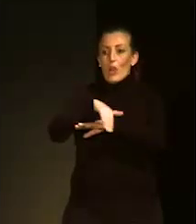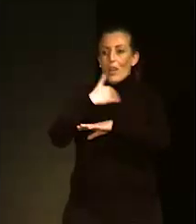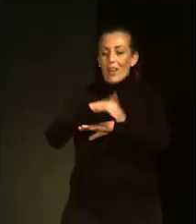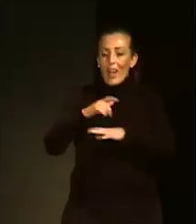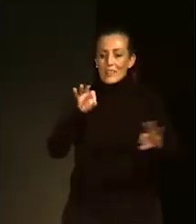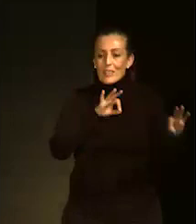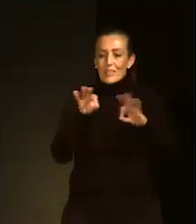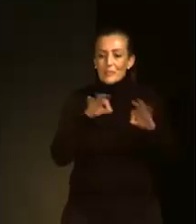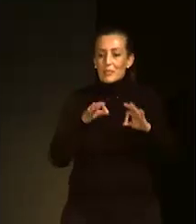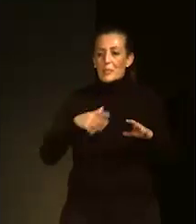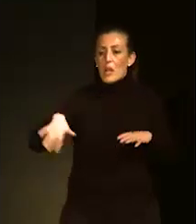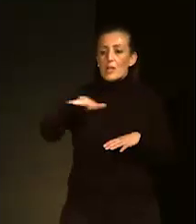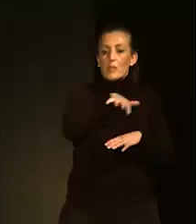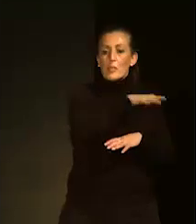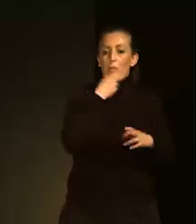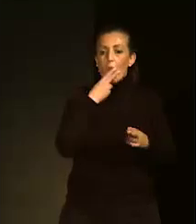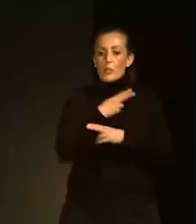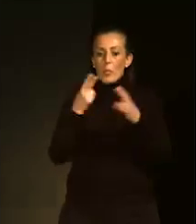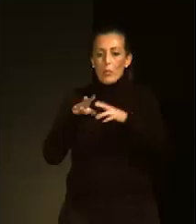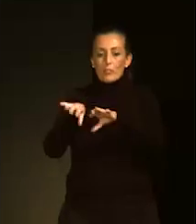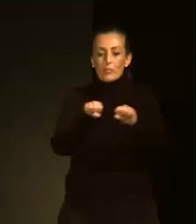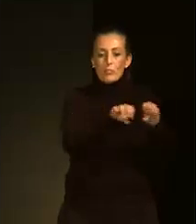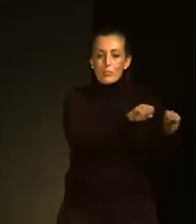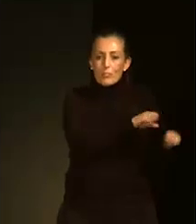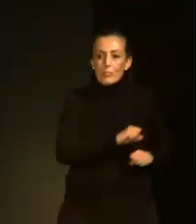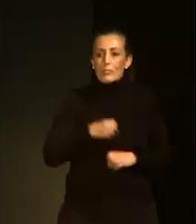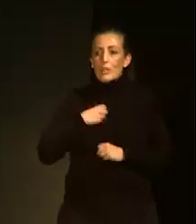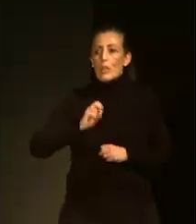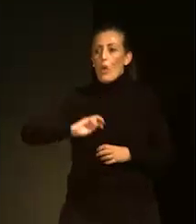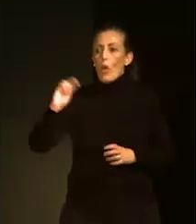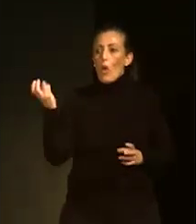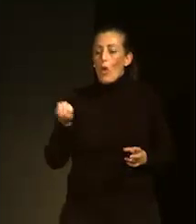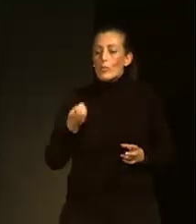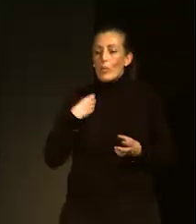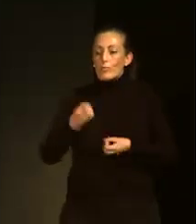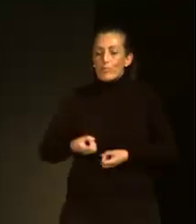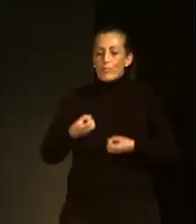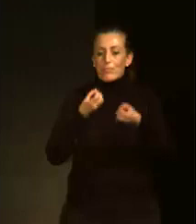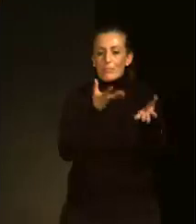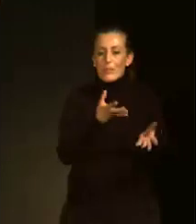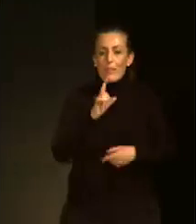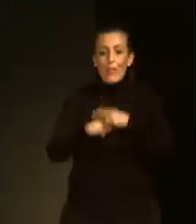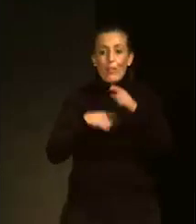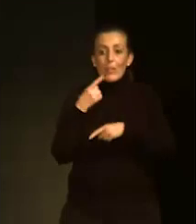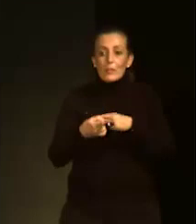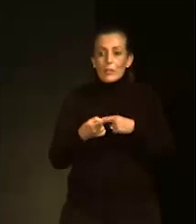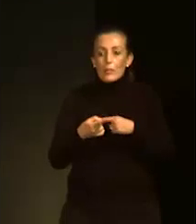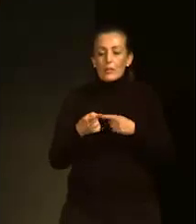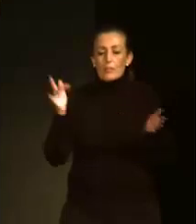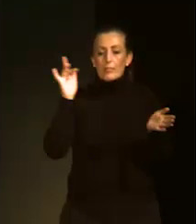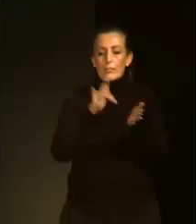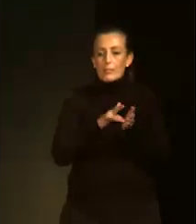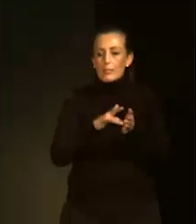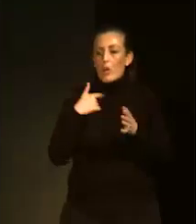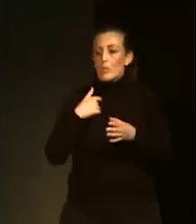reivindicando los espacios públicos trasladando a otras y a otros lo recibido les llevó luego después de